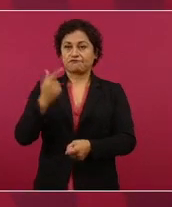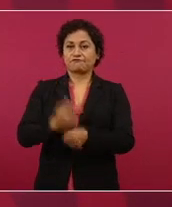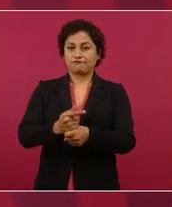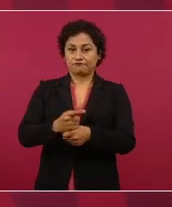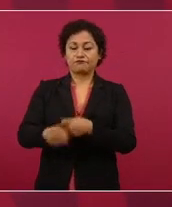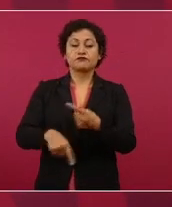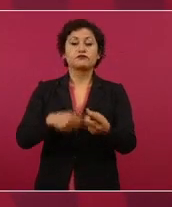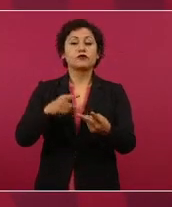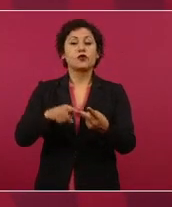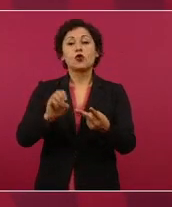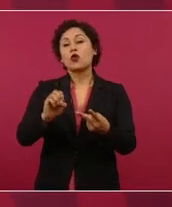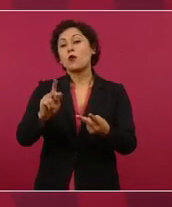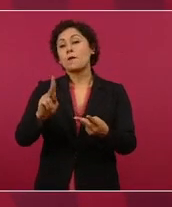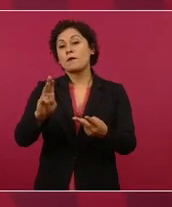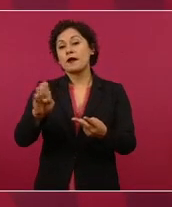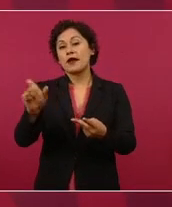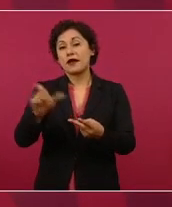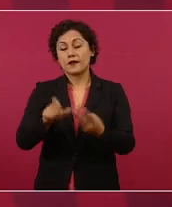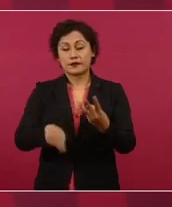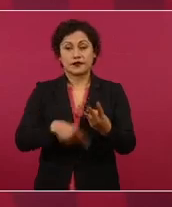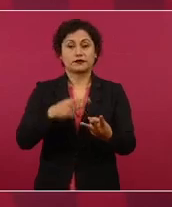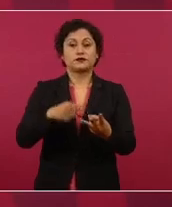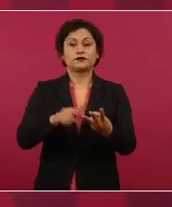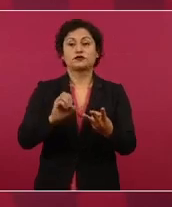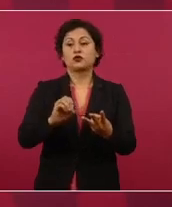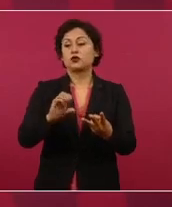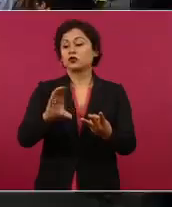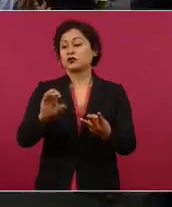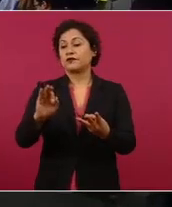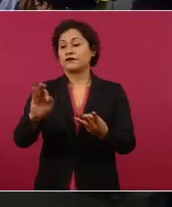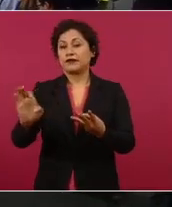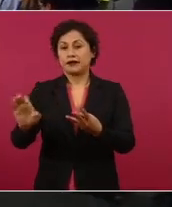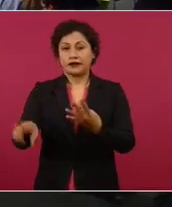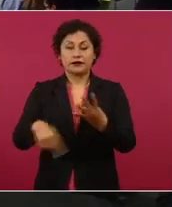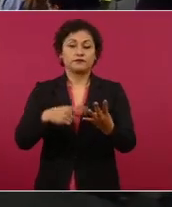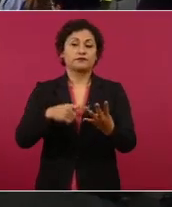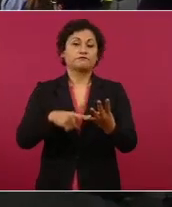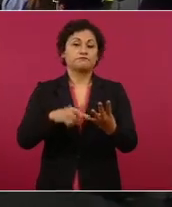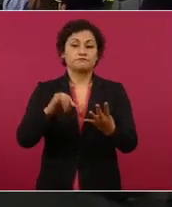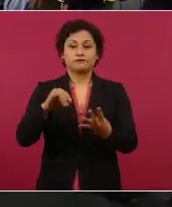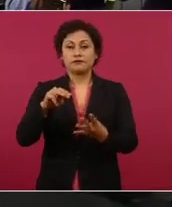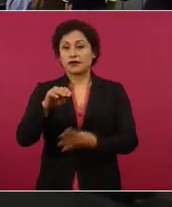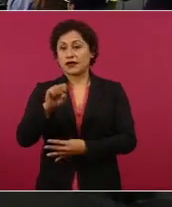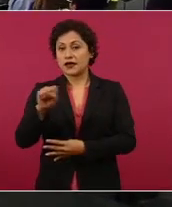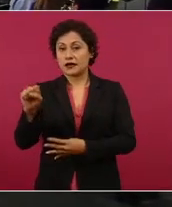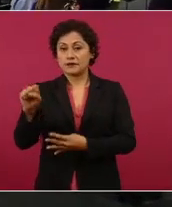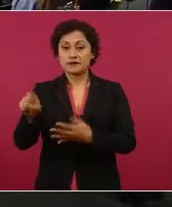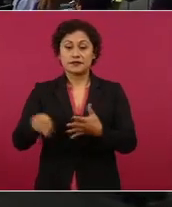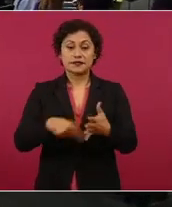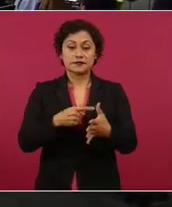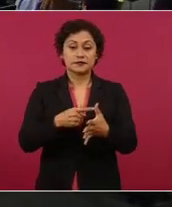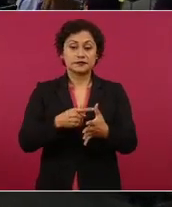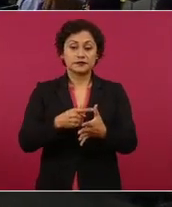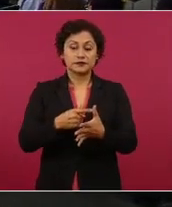Pemex, la Comisión Federal de Electricidad, IMSS, y